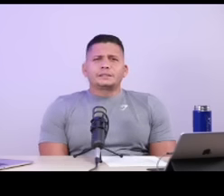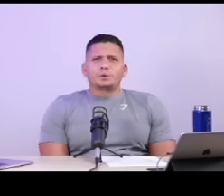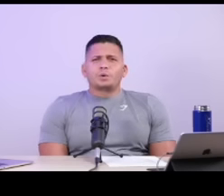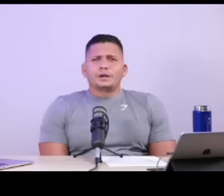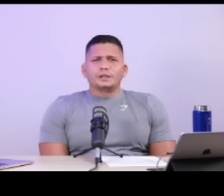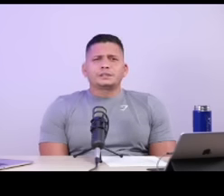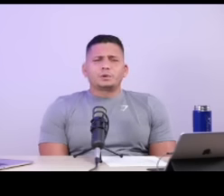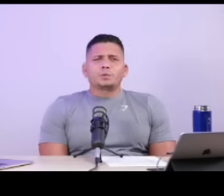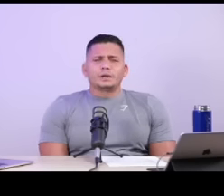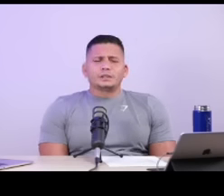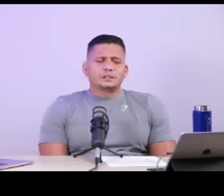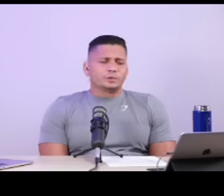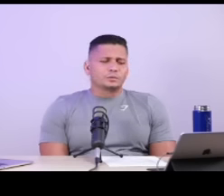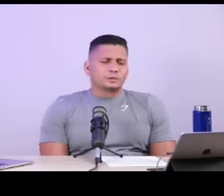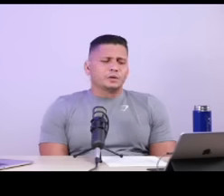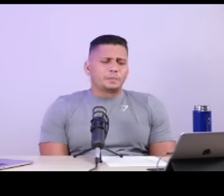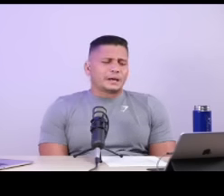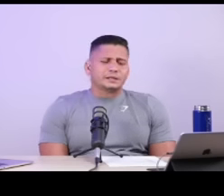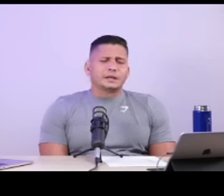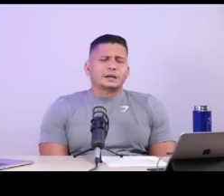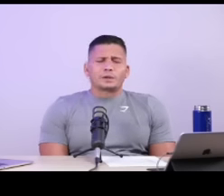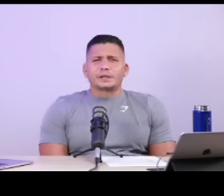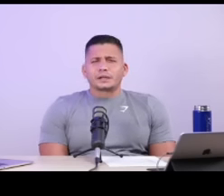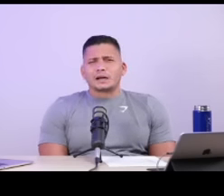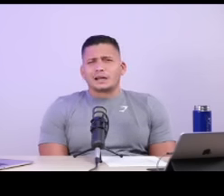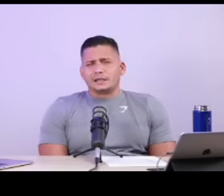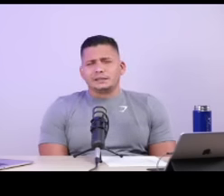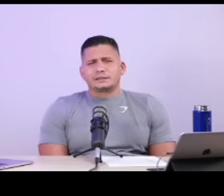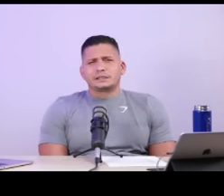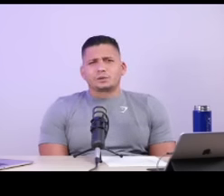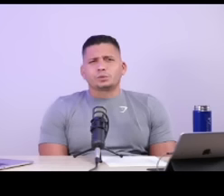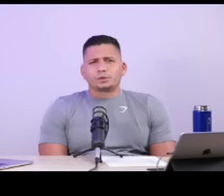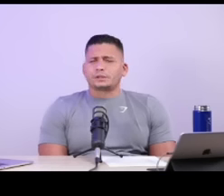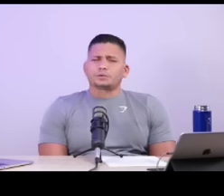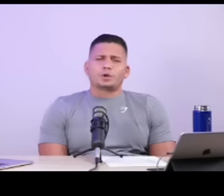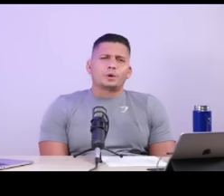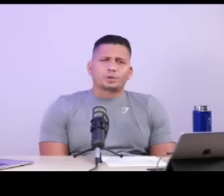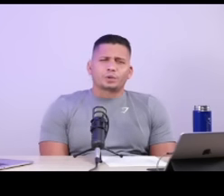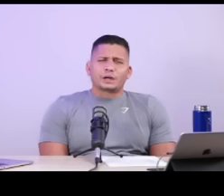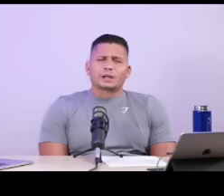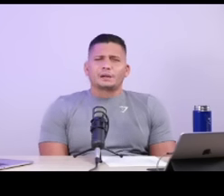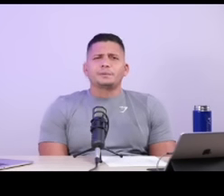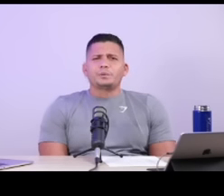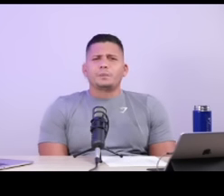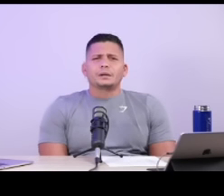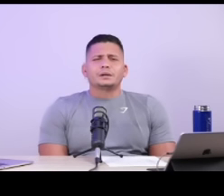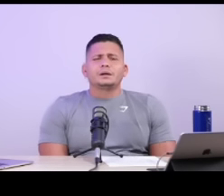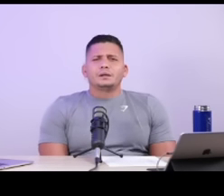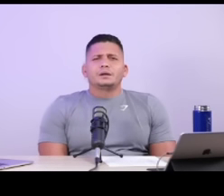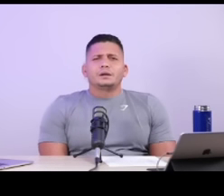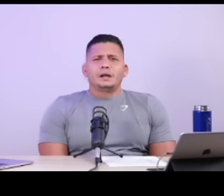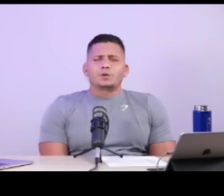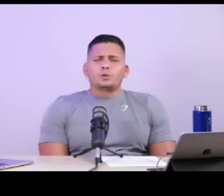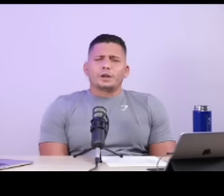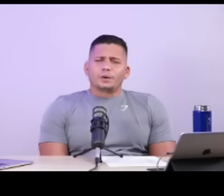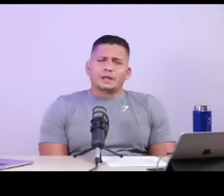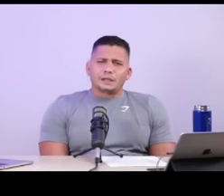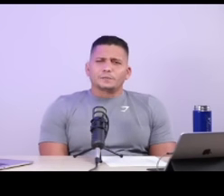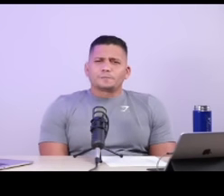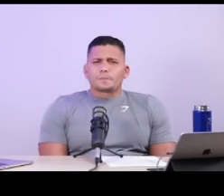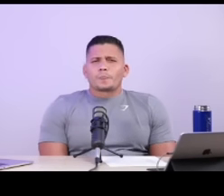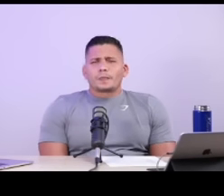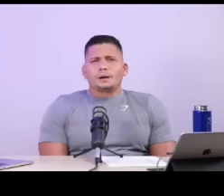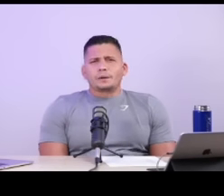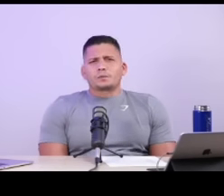buenísimo buenísimo buenísimo es un paquete que cualquier canadiense ruso toma 8 Dale vive un mes en la Cuba de hoy